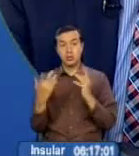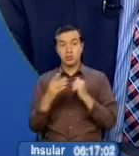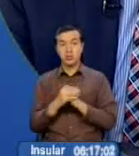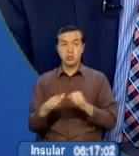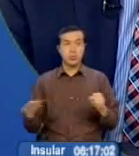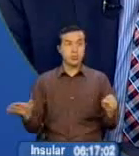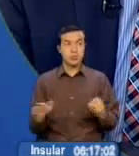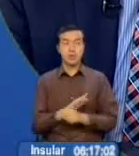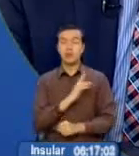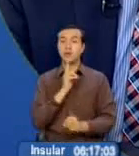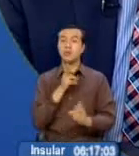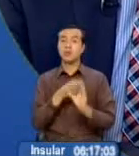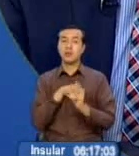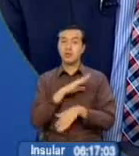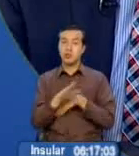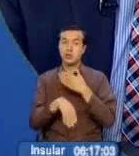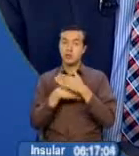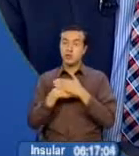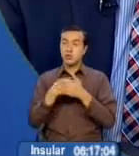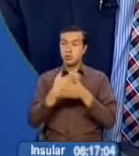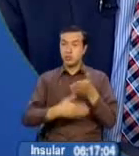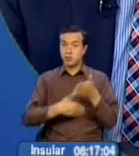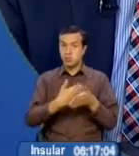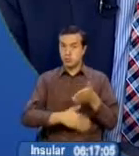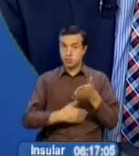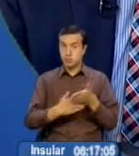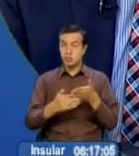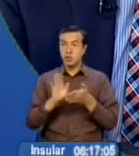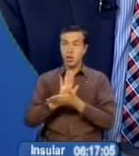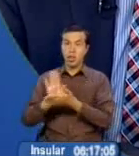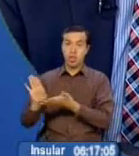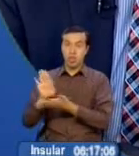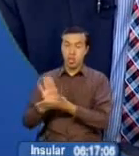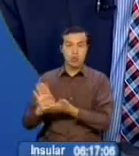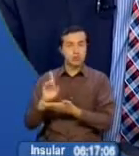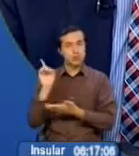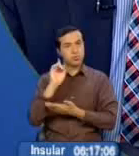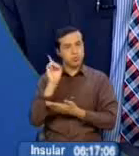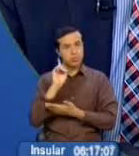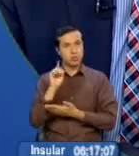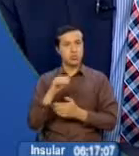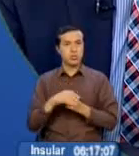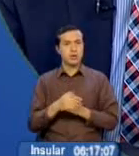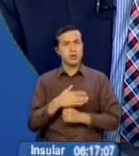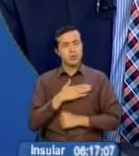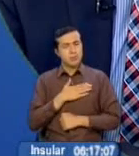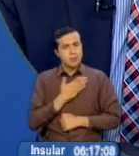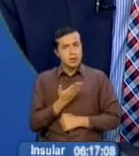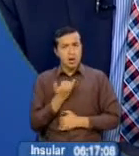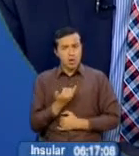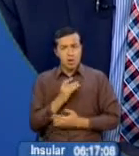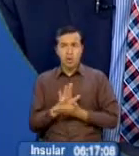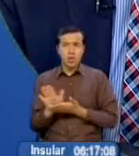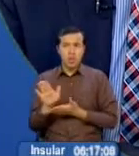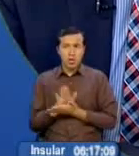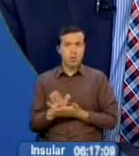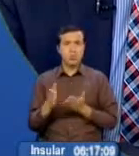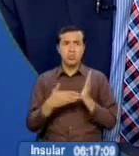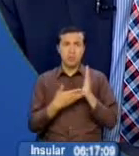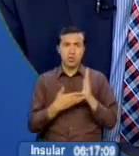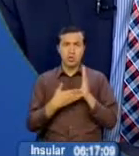plena participación de todos sus estamentos, no con la exclusión como hoy sucede. Es que esto es lo lamentable, ¿no? Nosotros tenemos un